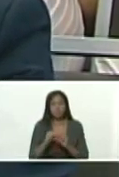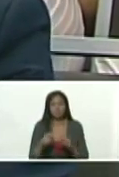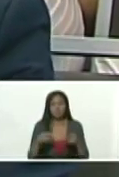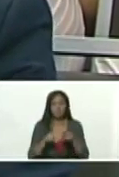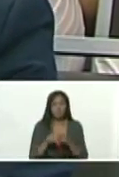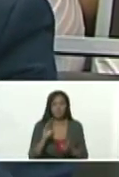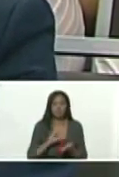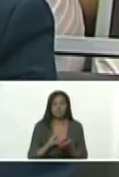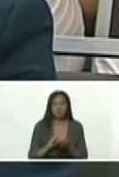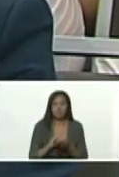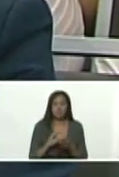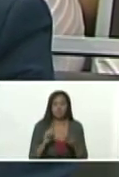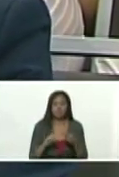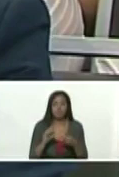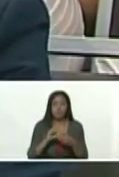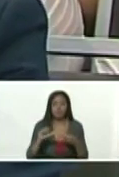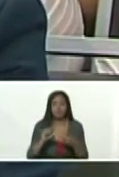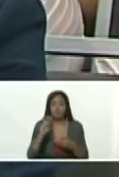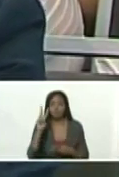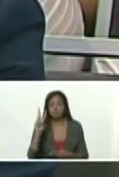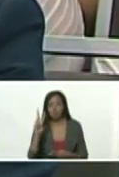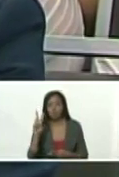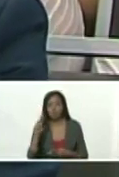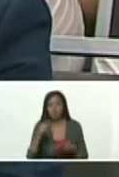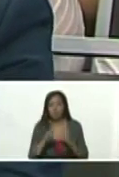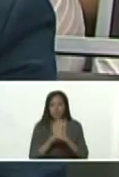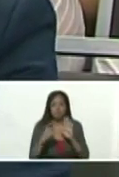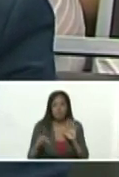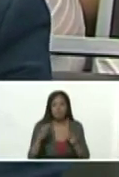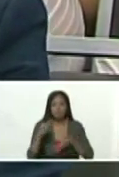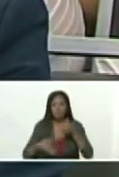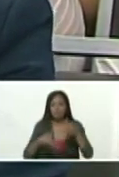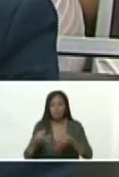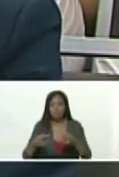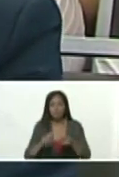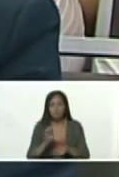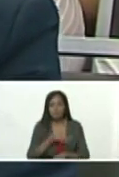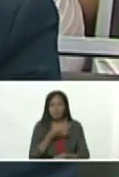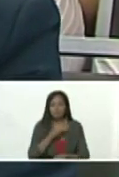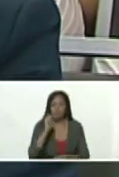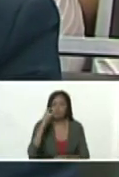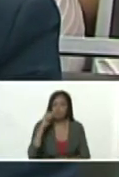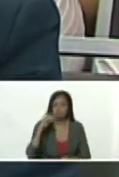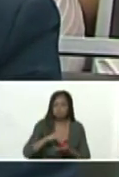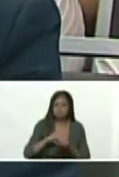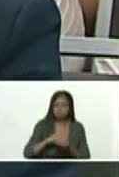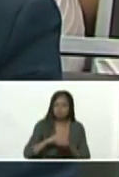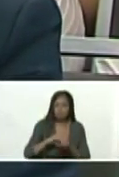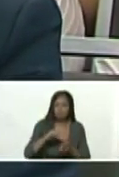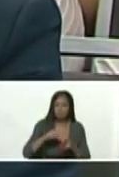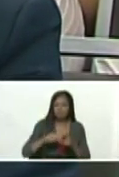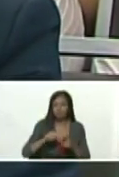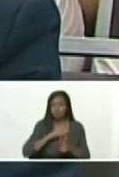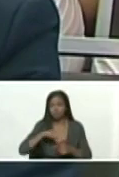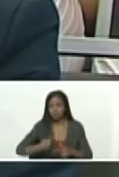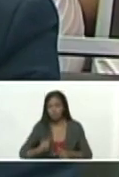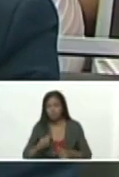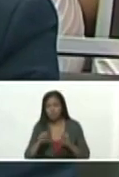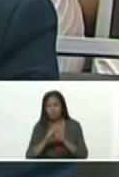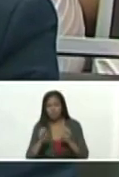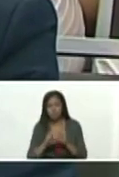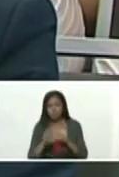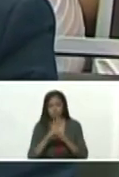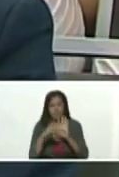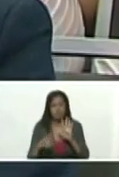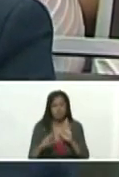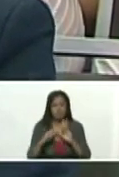en el artículo 2. Un Estado democrático, social, de derecho y de justicia. Ahí está el socialismo contenido. Entonces nosotros tenemos que hacer de la educación un derecho